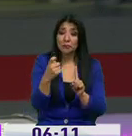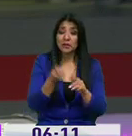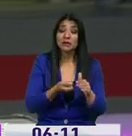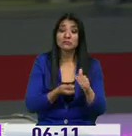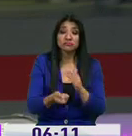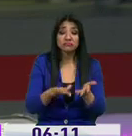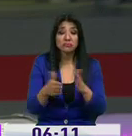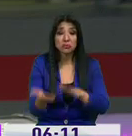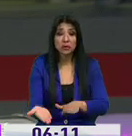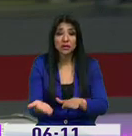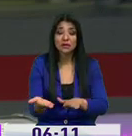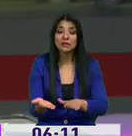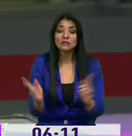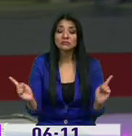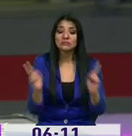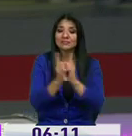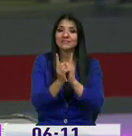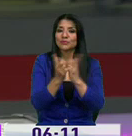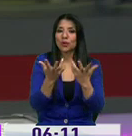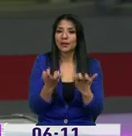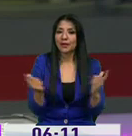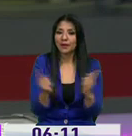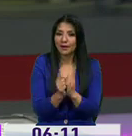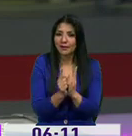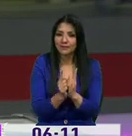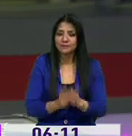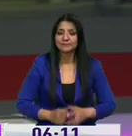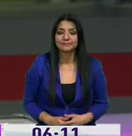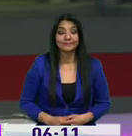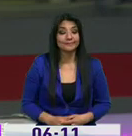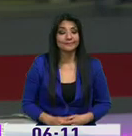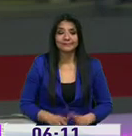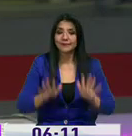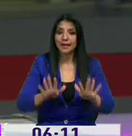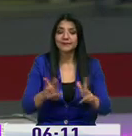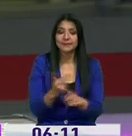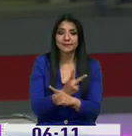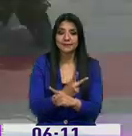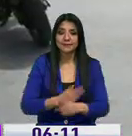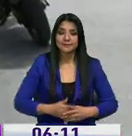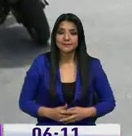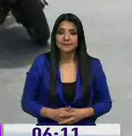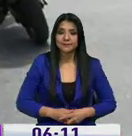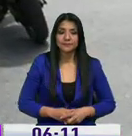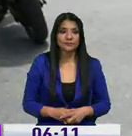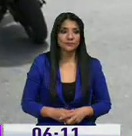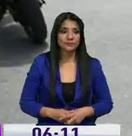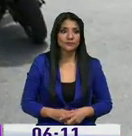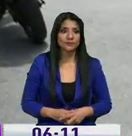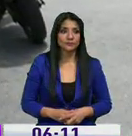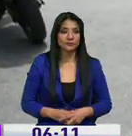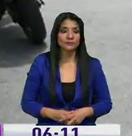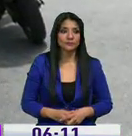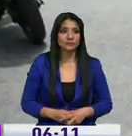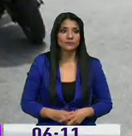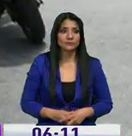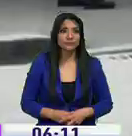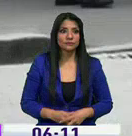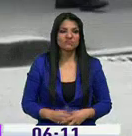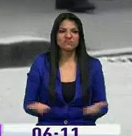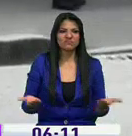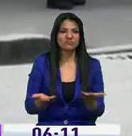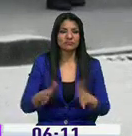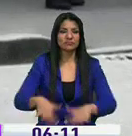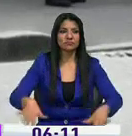porque ella no quería regresar lamentablemente con la violencia el hecho se registró en los exteriores